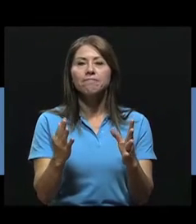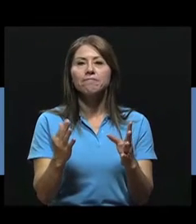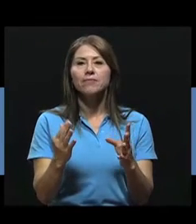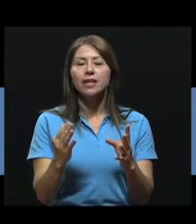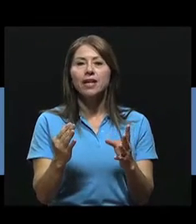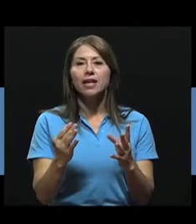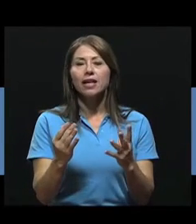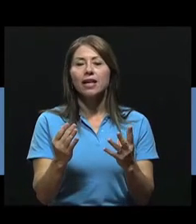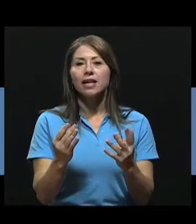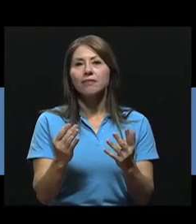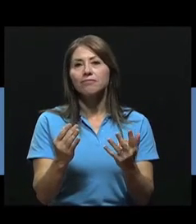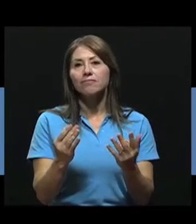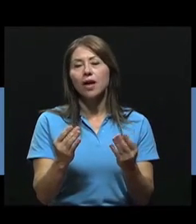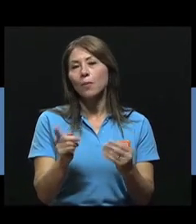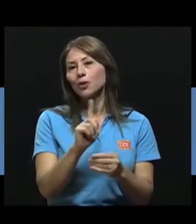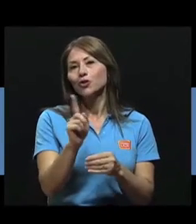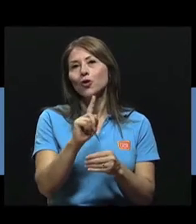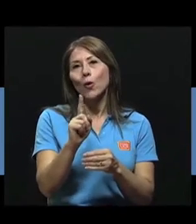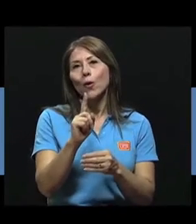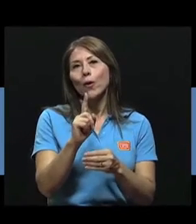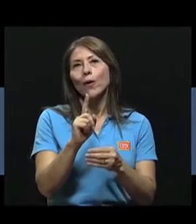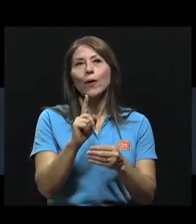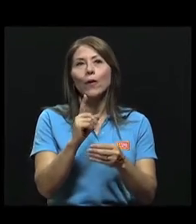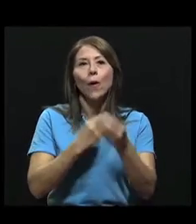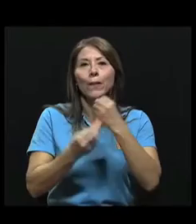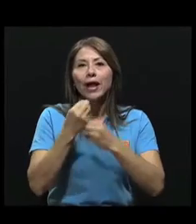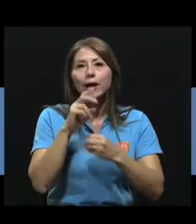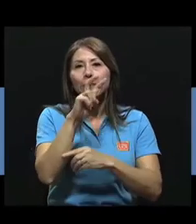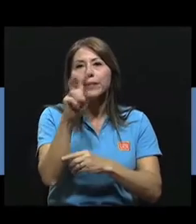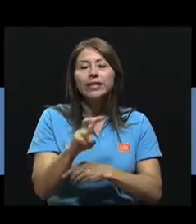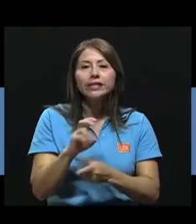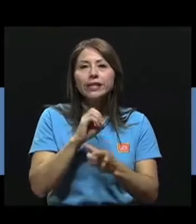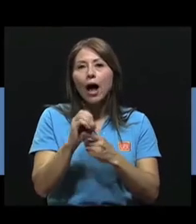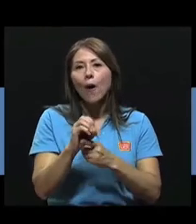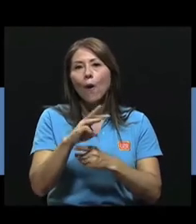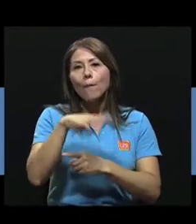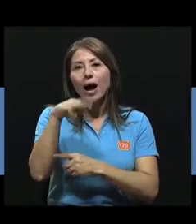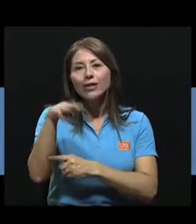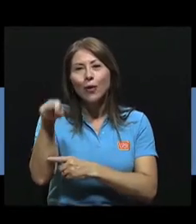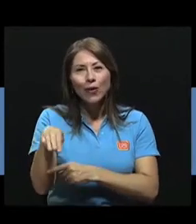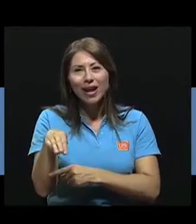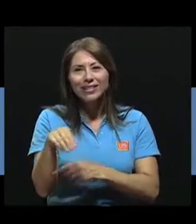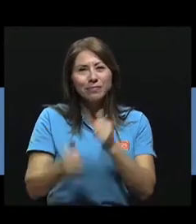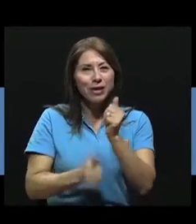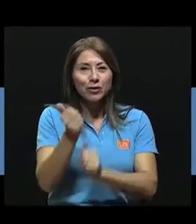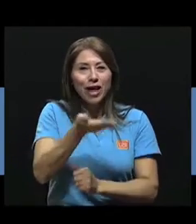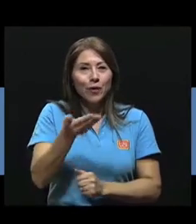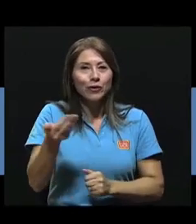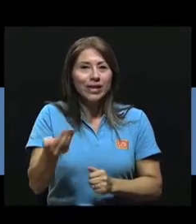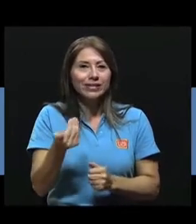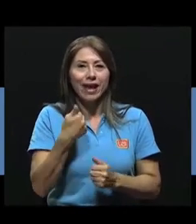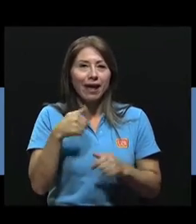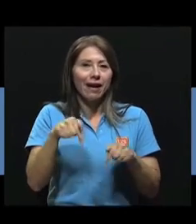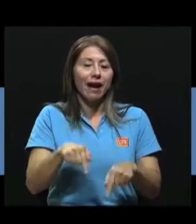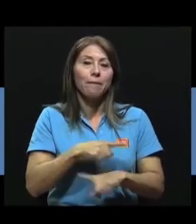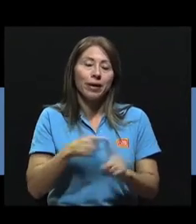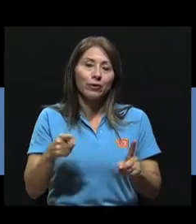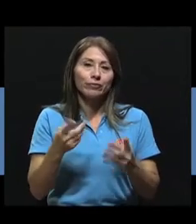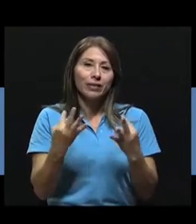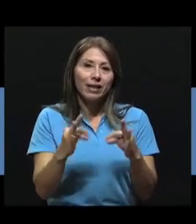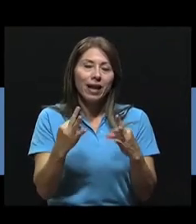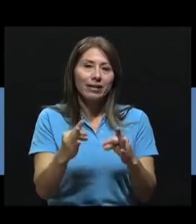intentar en lo posible no estar comiendo como pizzas o McDonald's, es que la gran mayoría de cosas que hay acá,